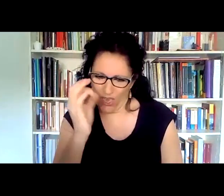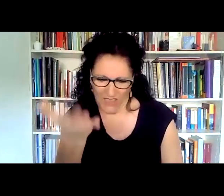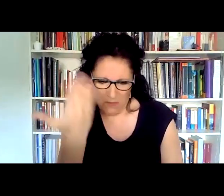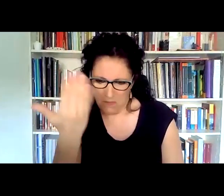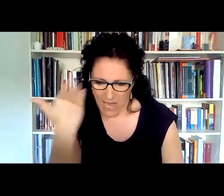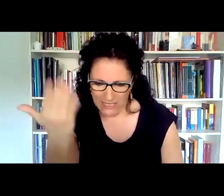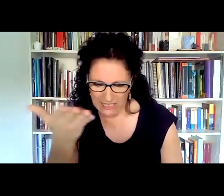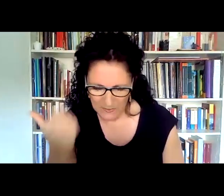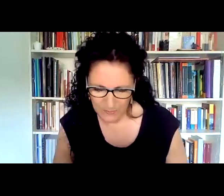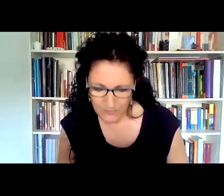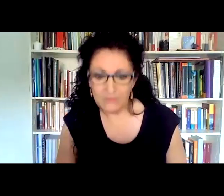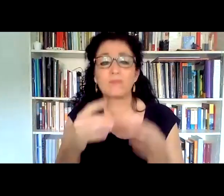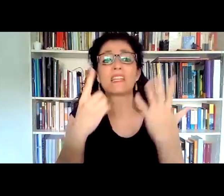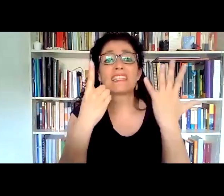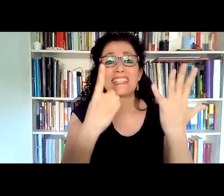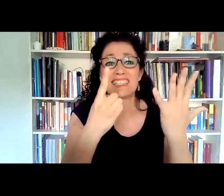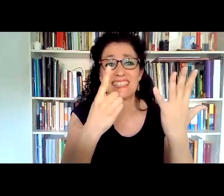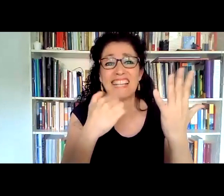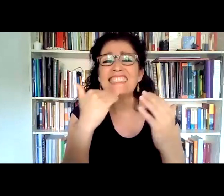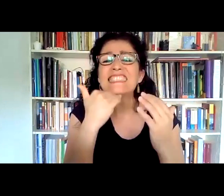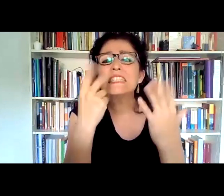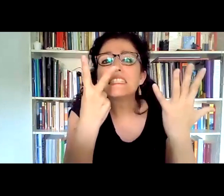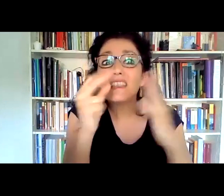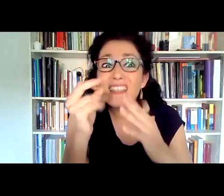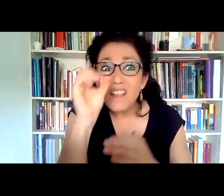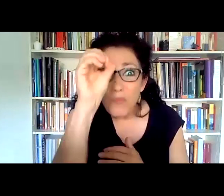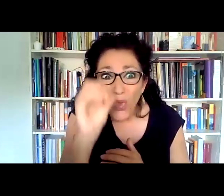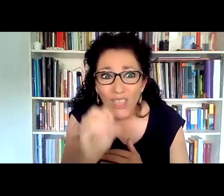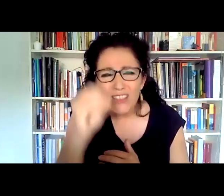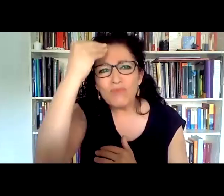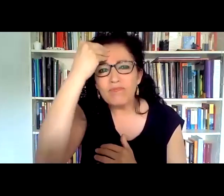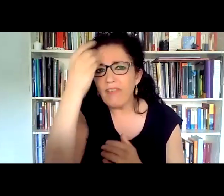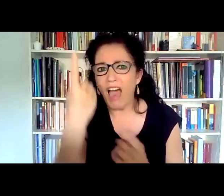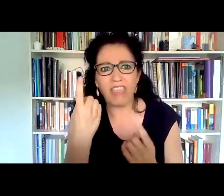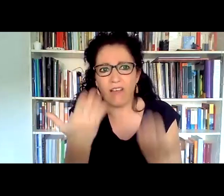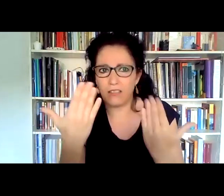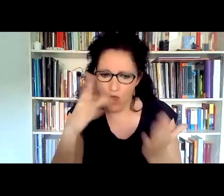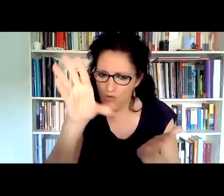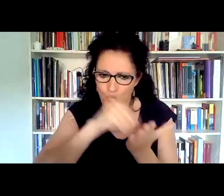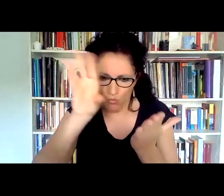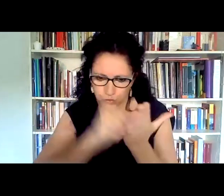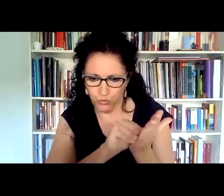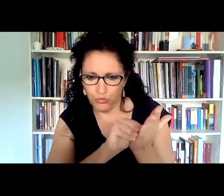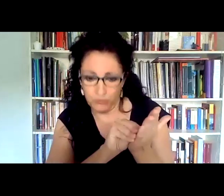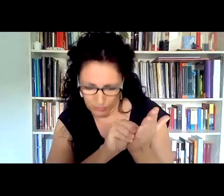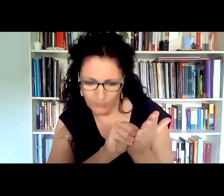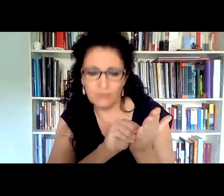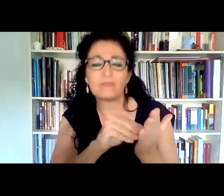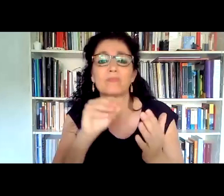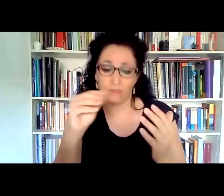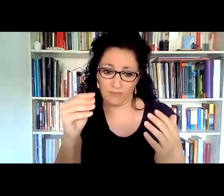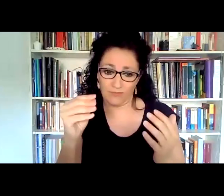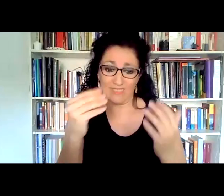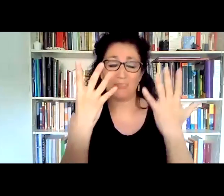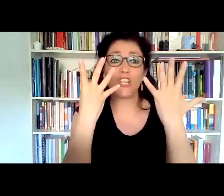61% creen que no hay suficiente material. Casi el 70% considera que